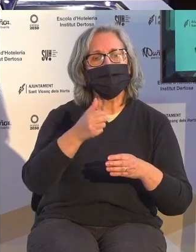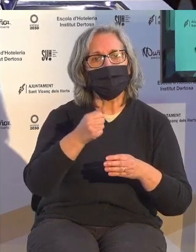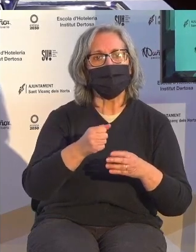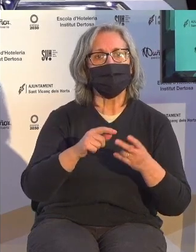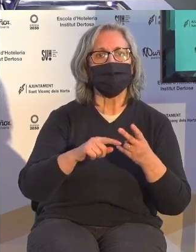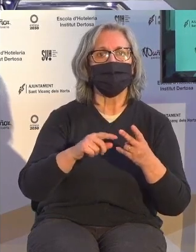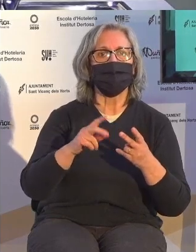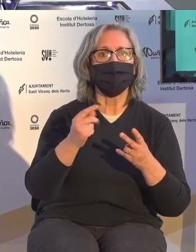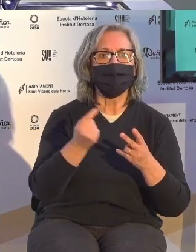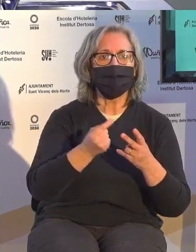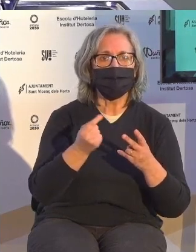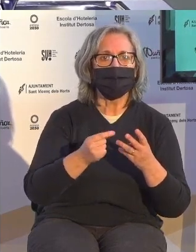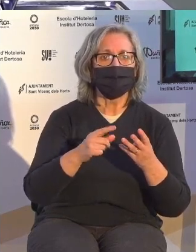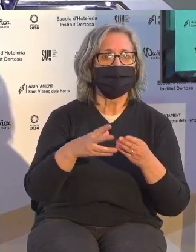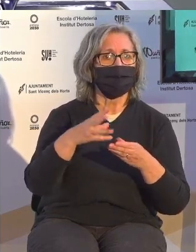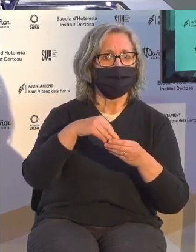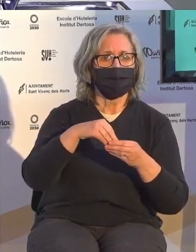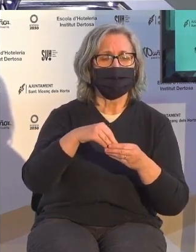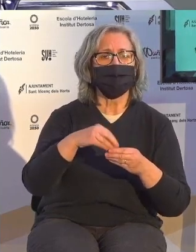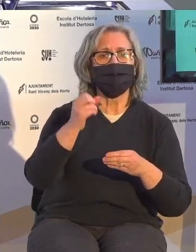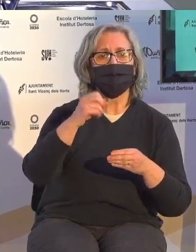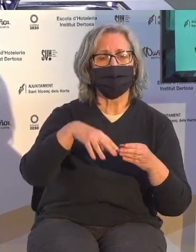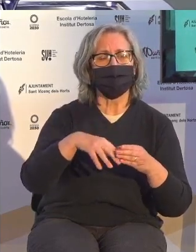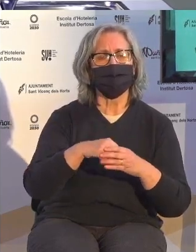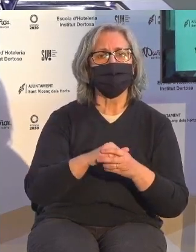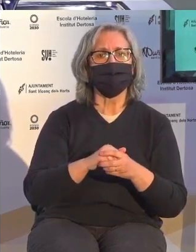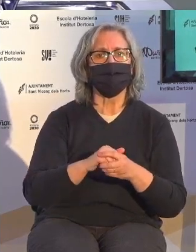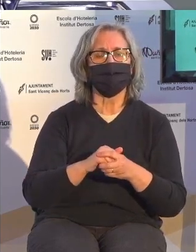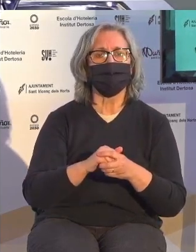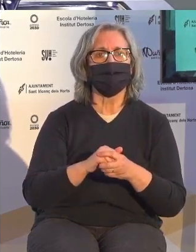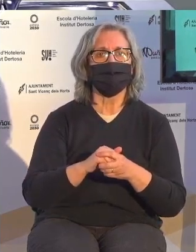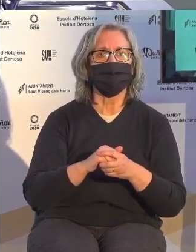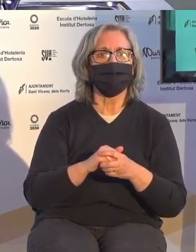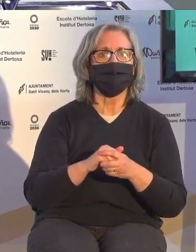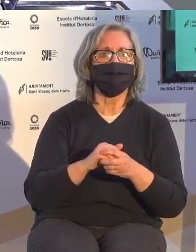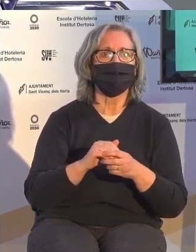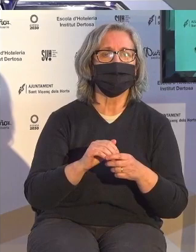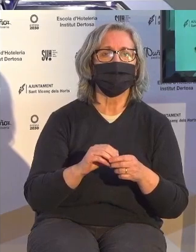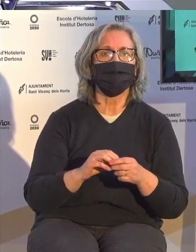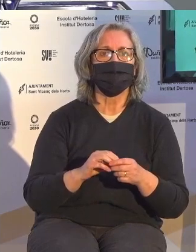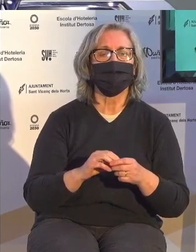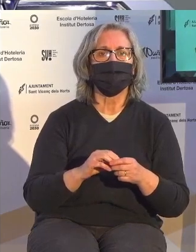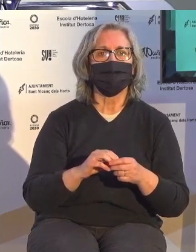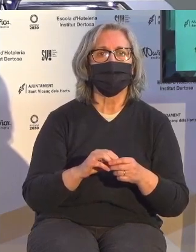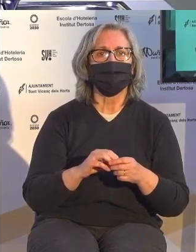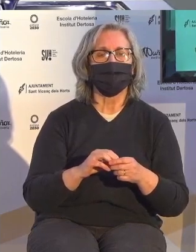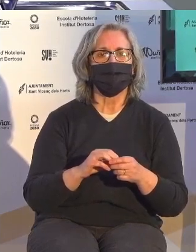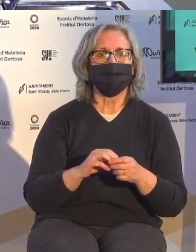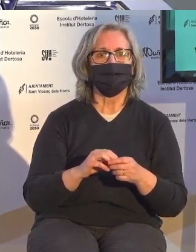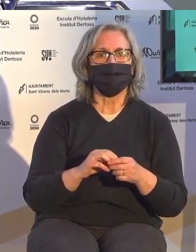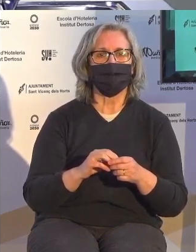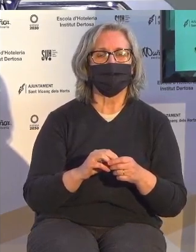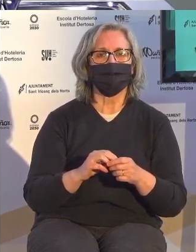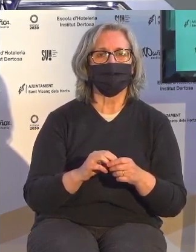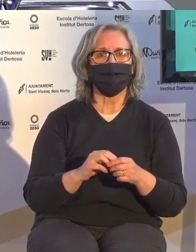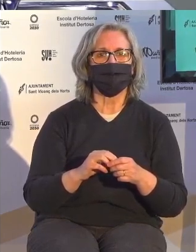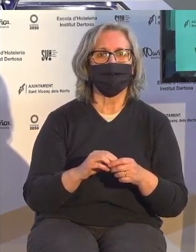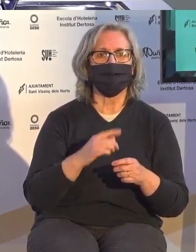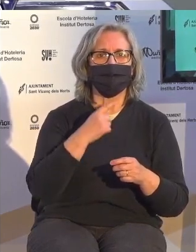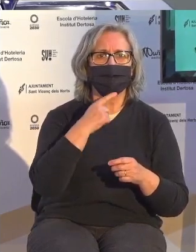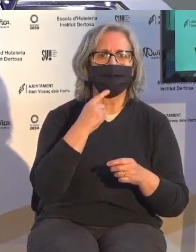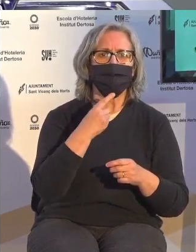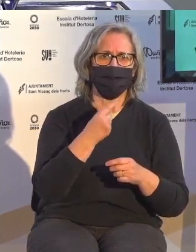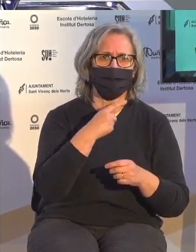mandarín con lime parecido es un gusto se verificó muy bueno